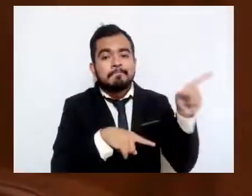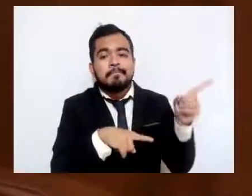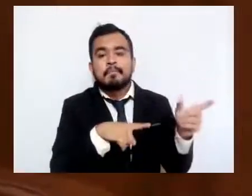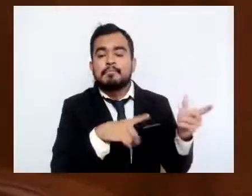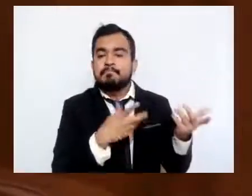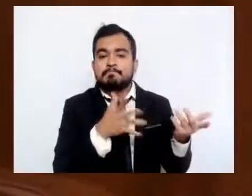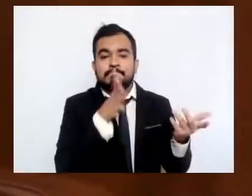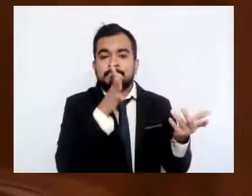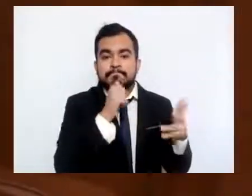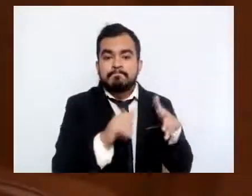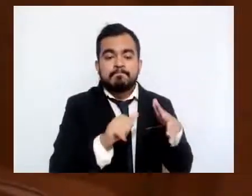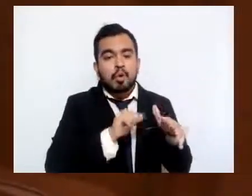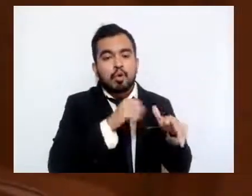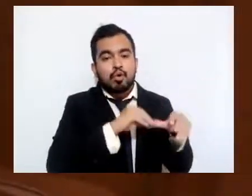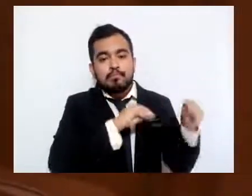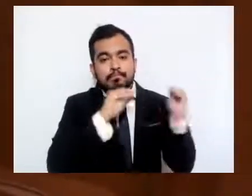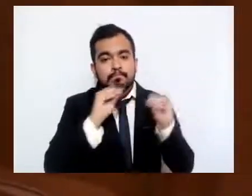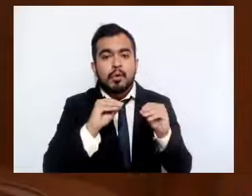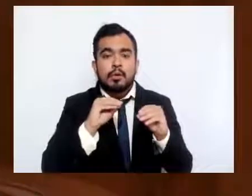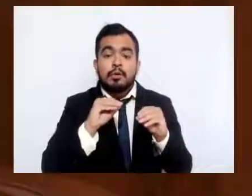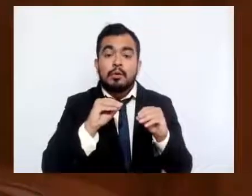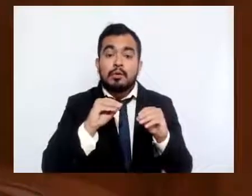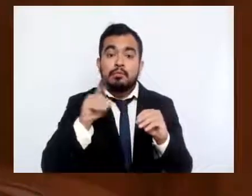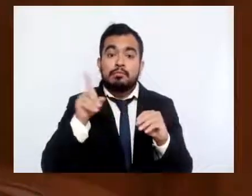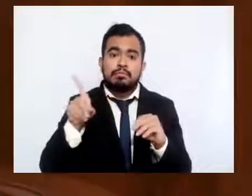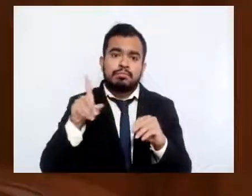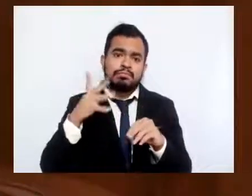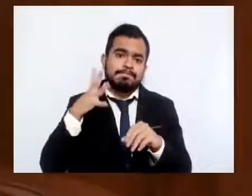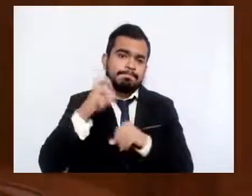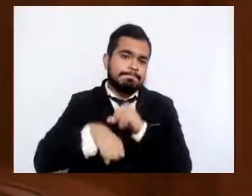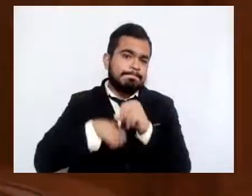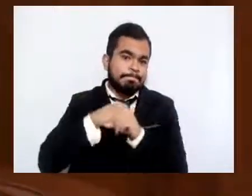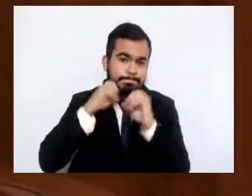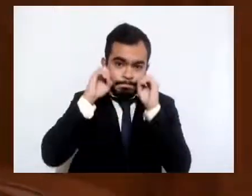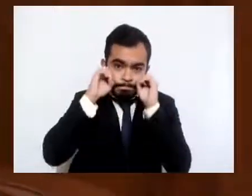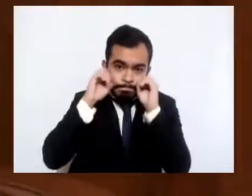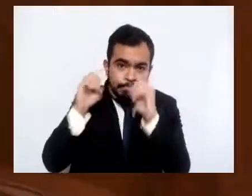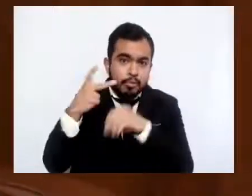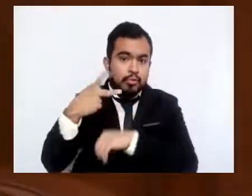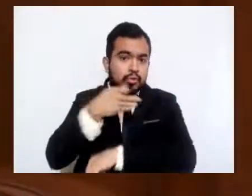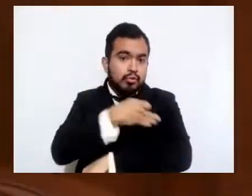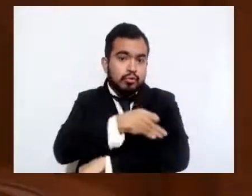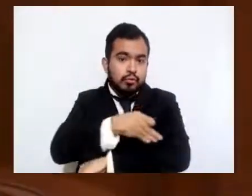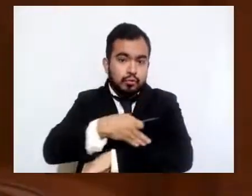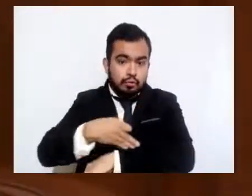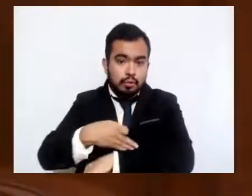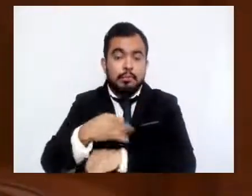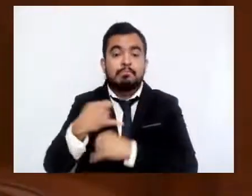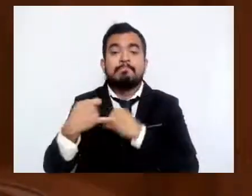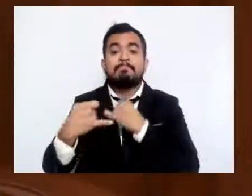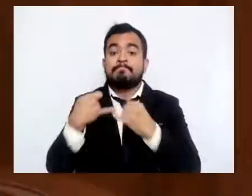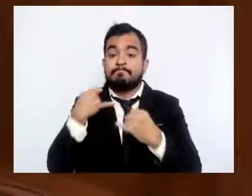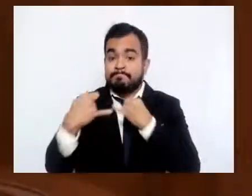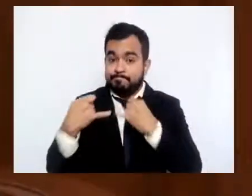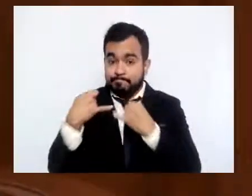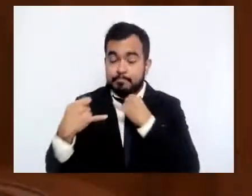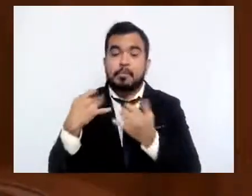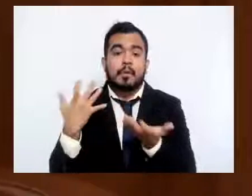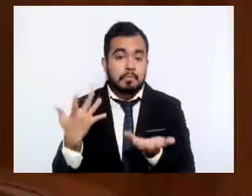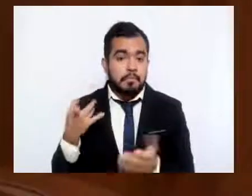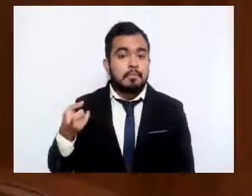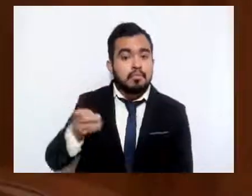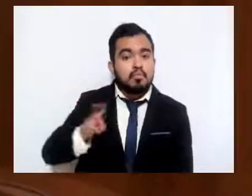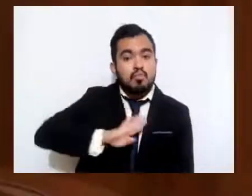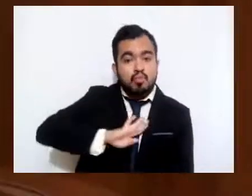una década o más. Afortunadamente podemos proponer que las autoridades municipales y el Poder Ejecutivo